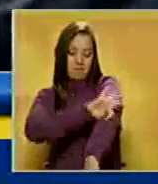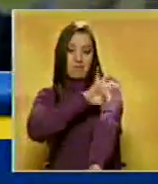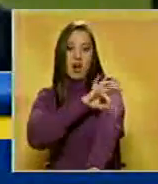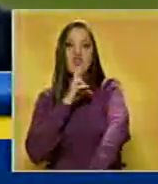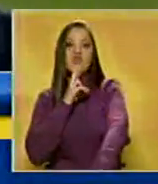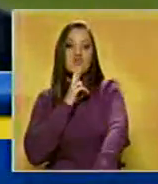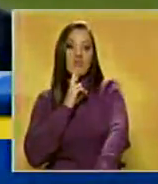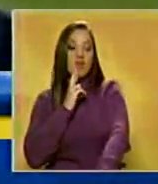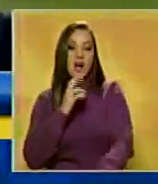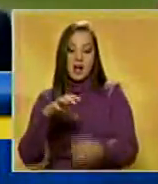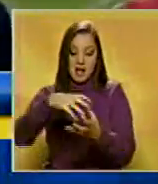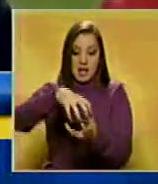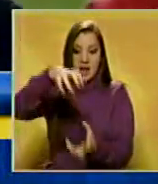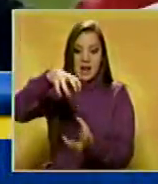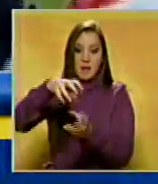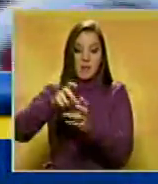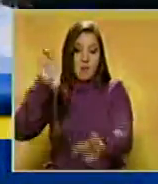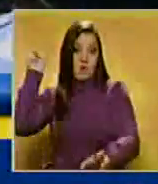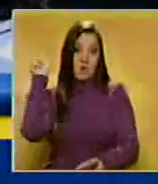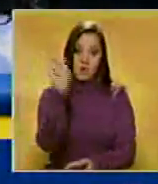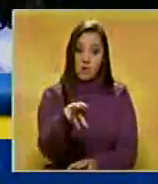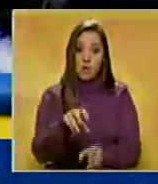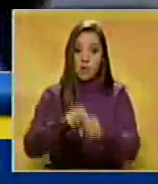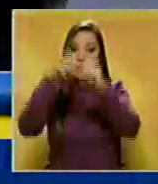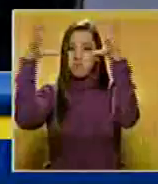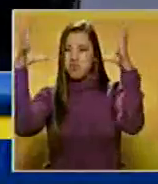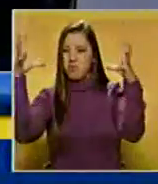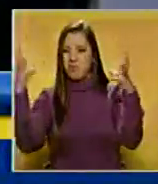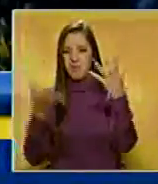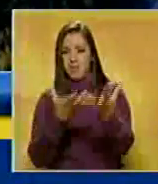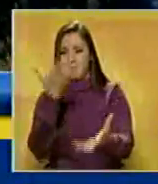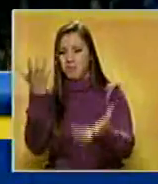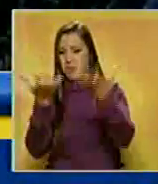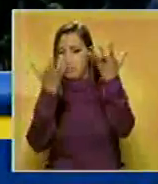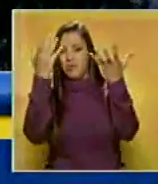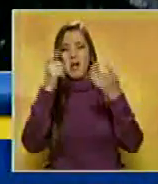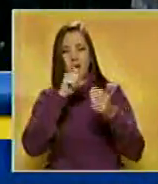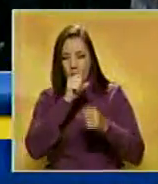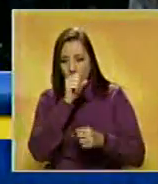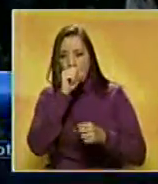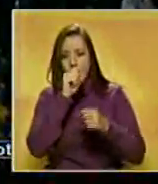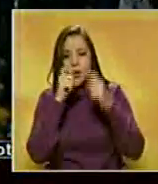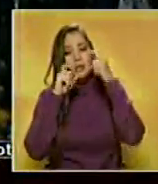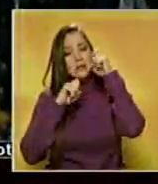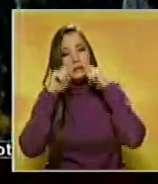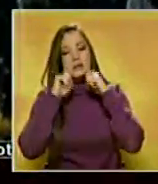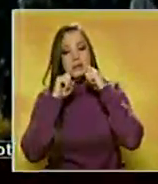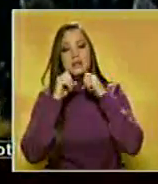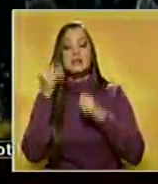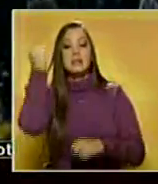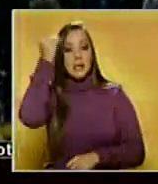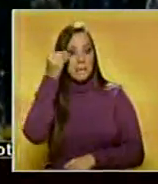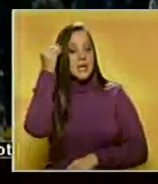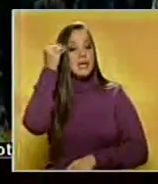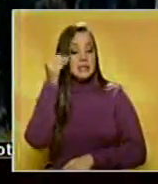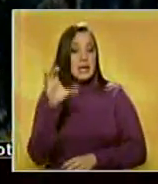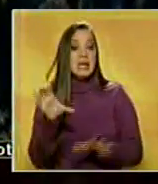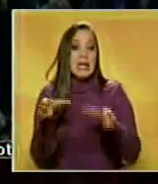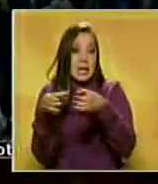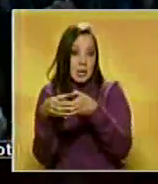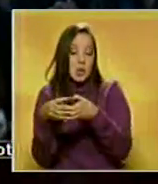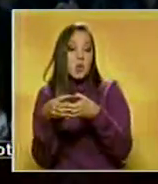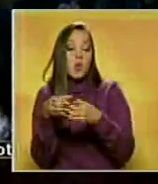piel. La Bombonera fue cerrada para continuar las investigaciones. Se espera que la Conmebol anuncie las sanciones pertinentes y